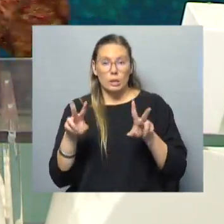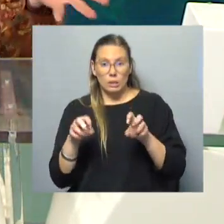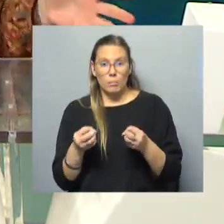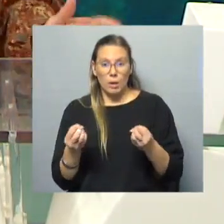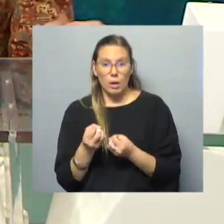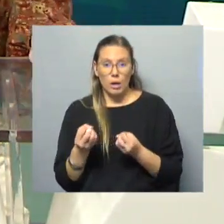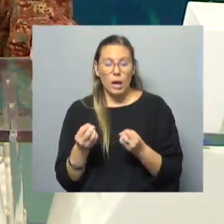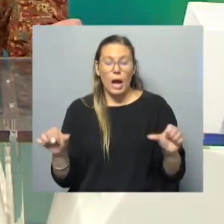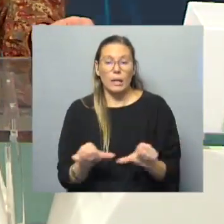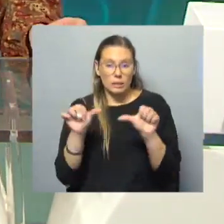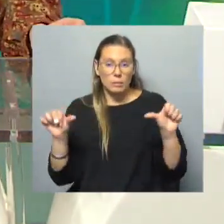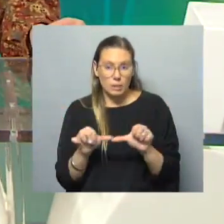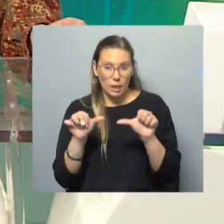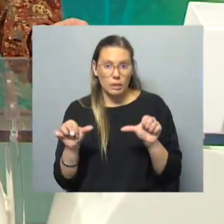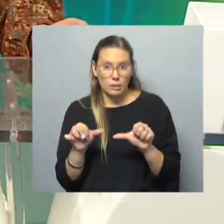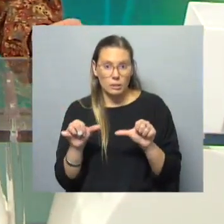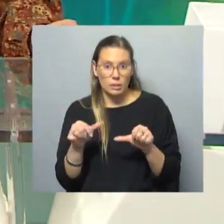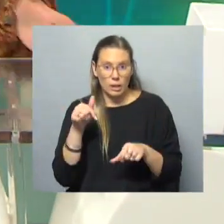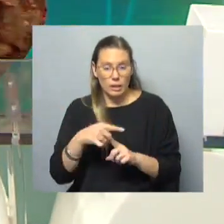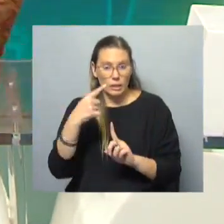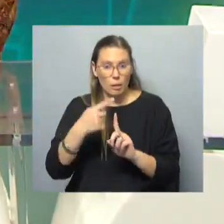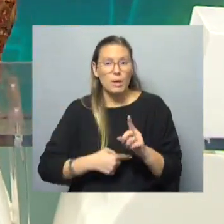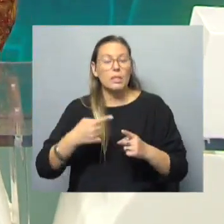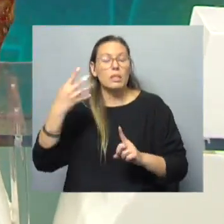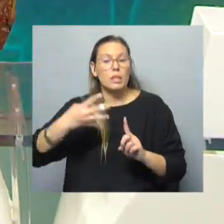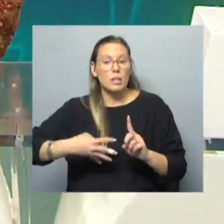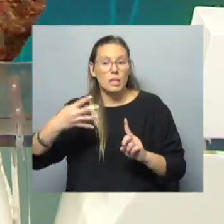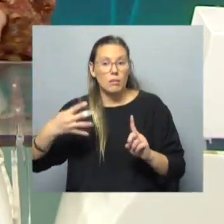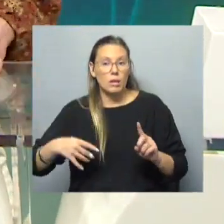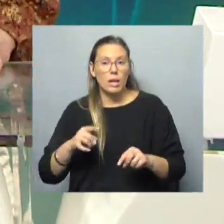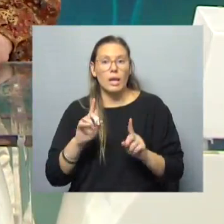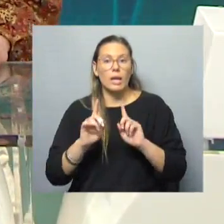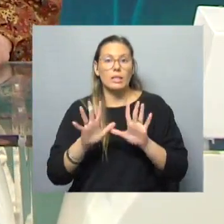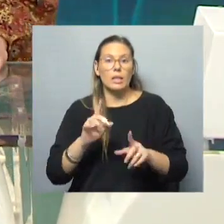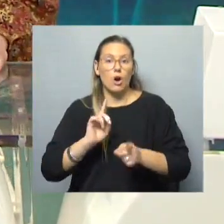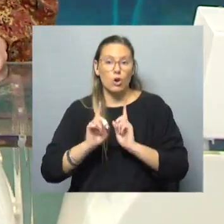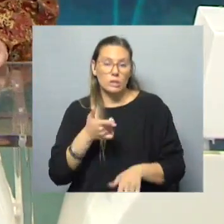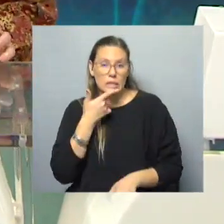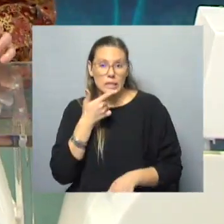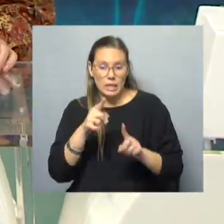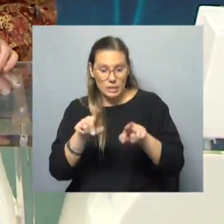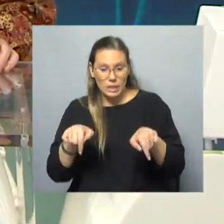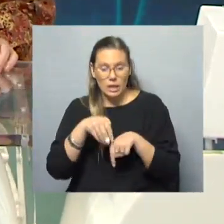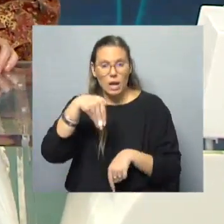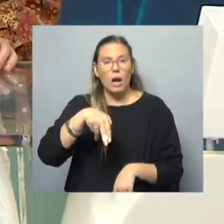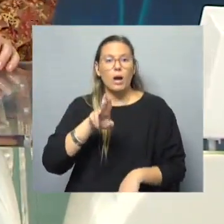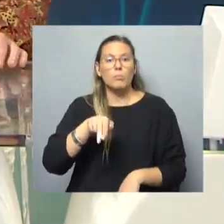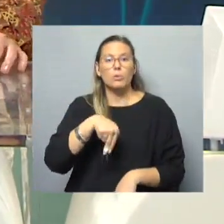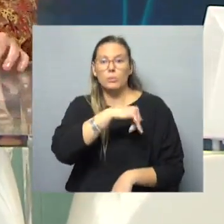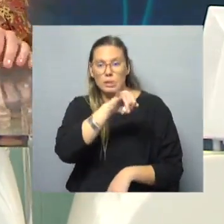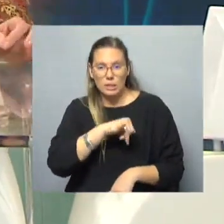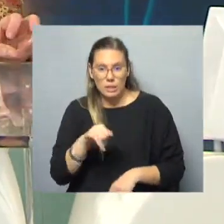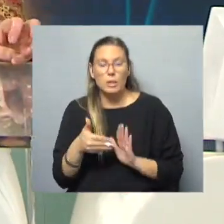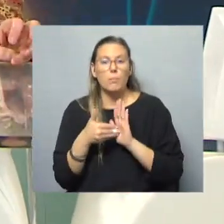porque dentro de las actividades que se van a realizar en este mes de la diversidad, el 10 y 11 de septiembre, en la sala Zabala Muniz del Teatro Solís, se va